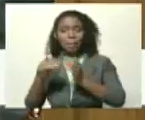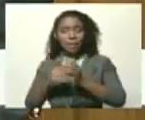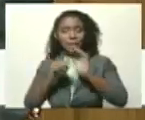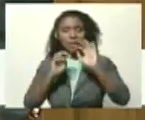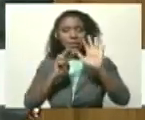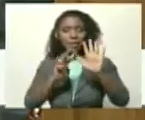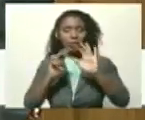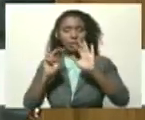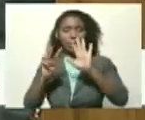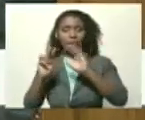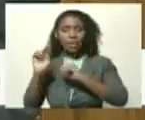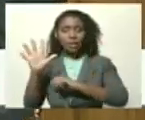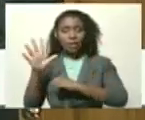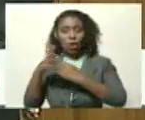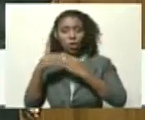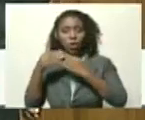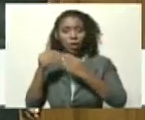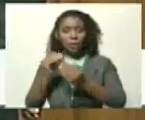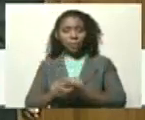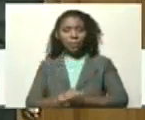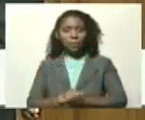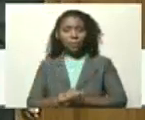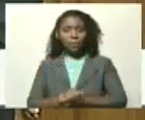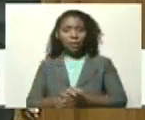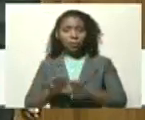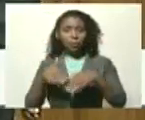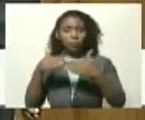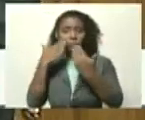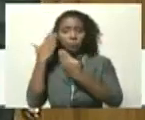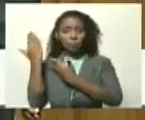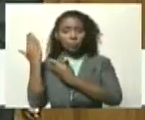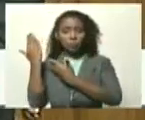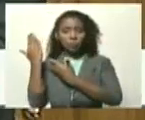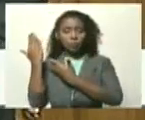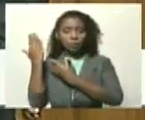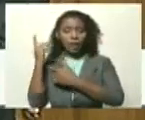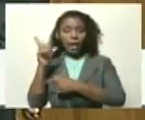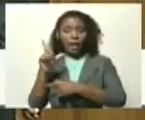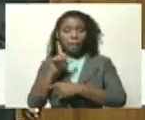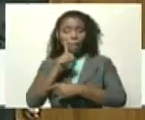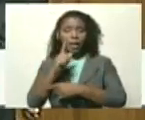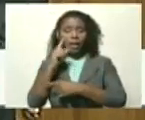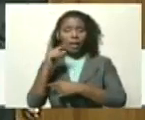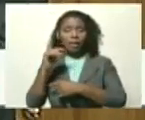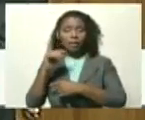mil 775 dólares, de los cuales el Malbañado ejecutó